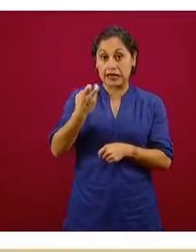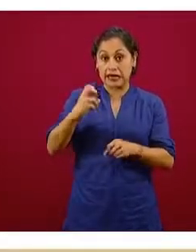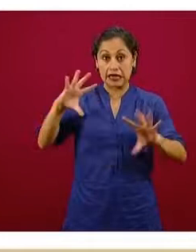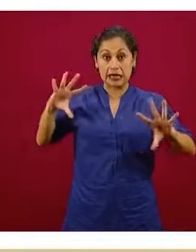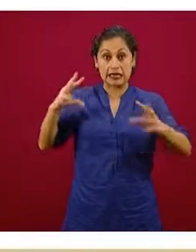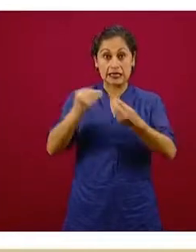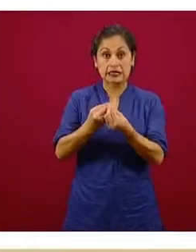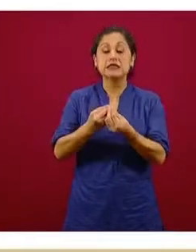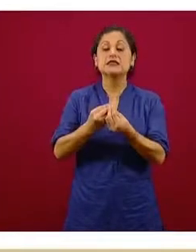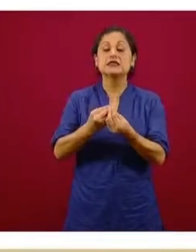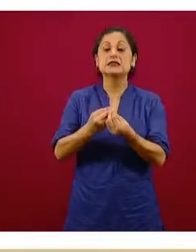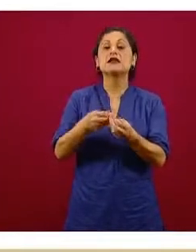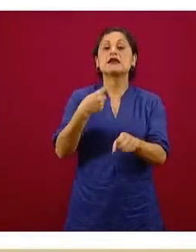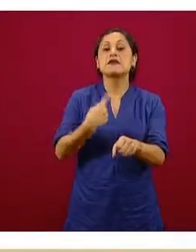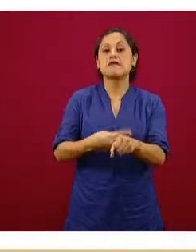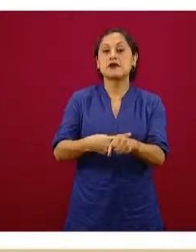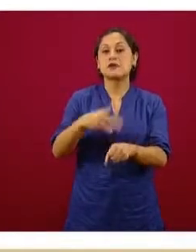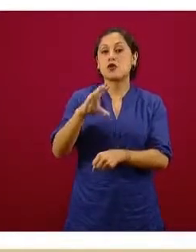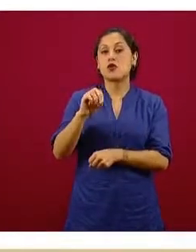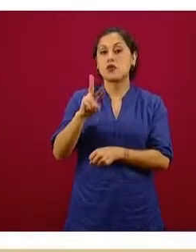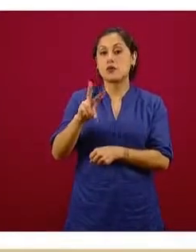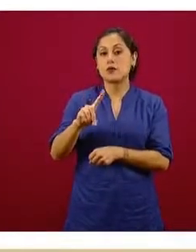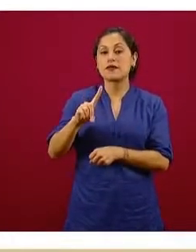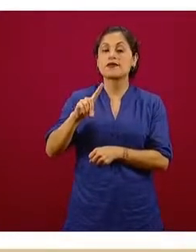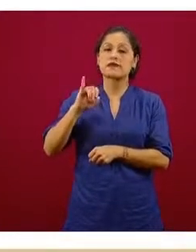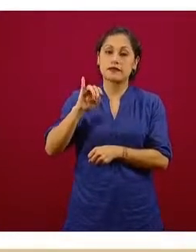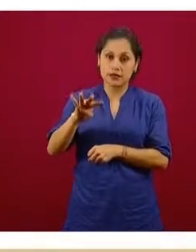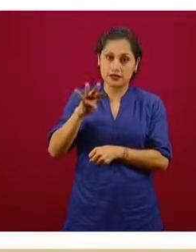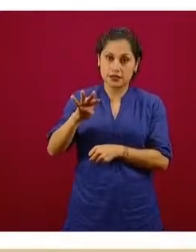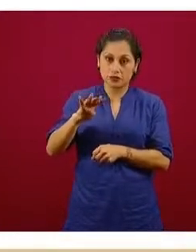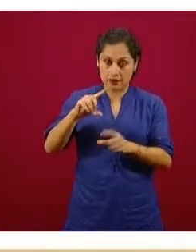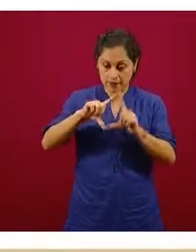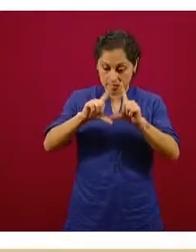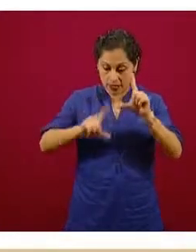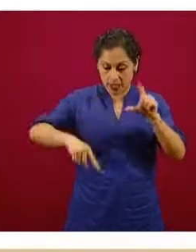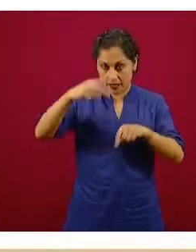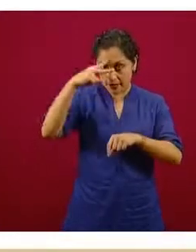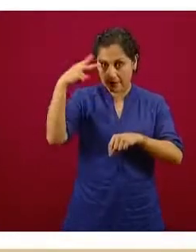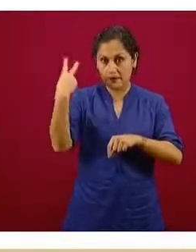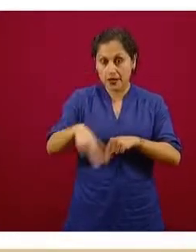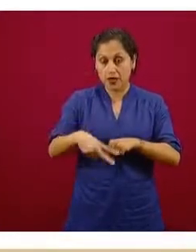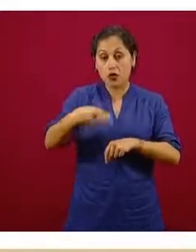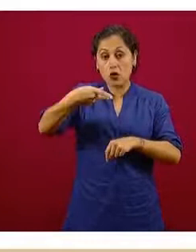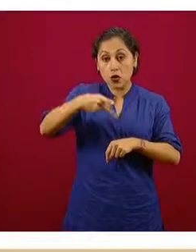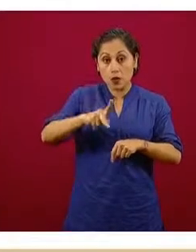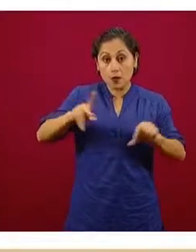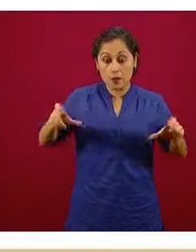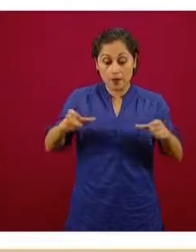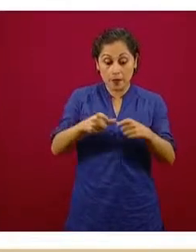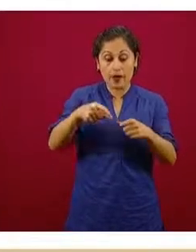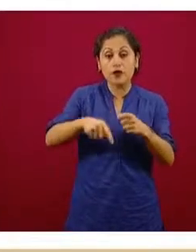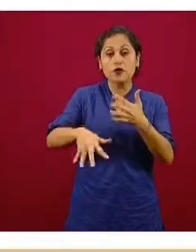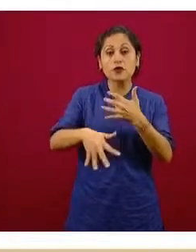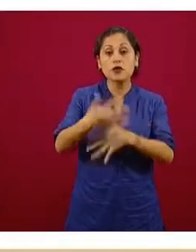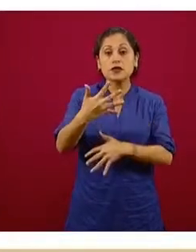de COVID-19 hasta el momento en México. Sin embargo, solo el 15%, que son